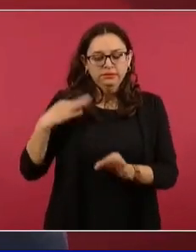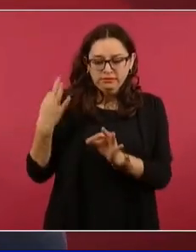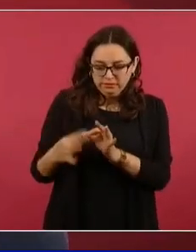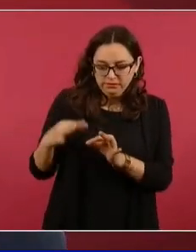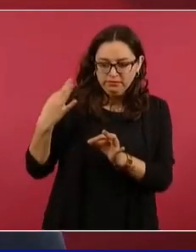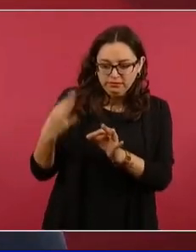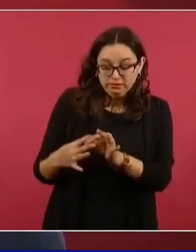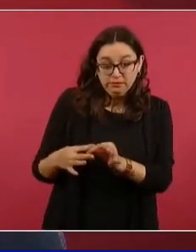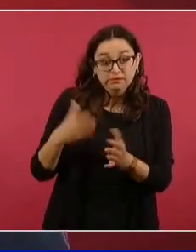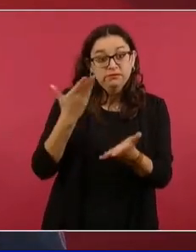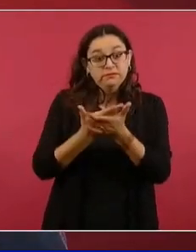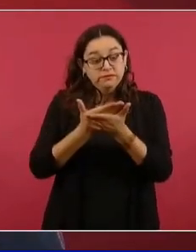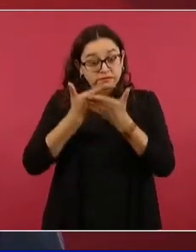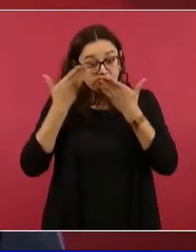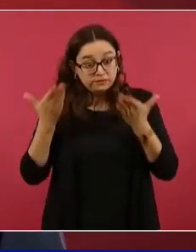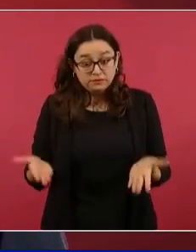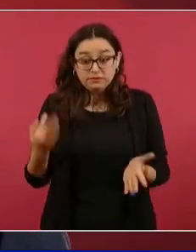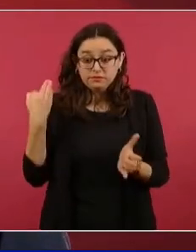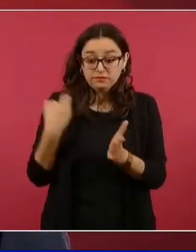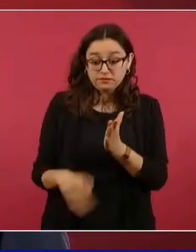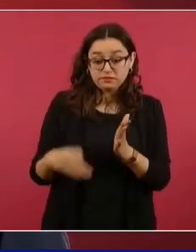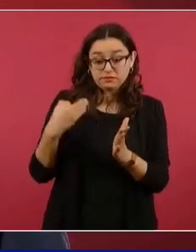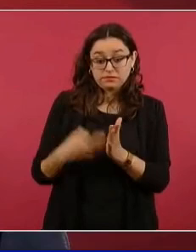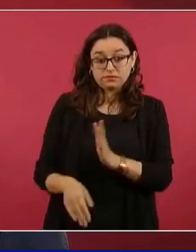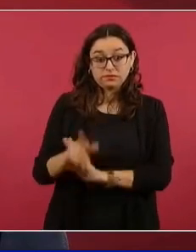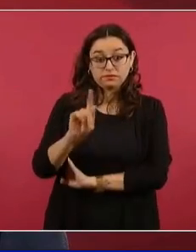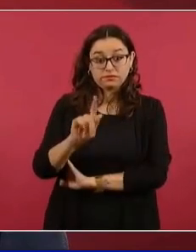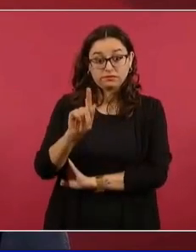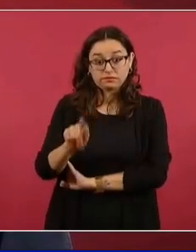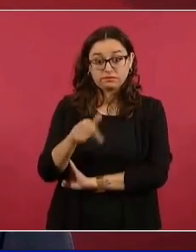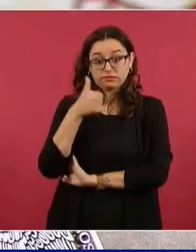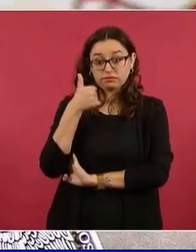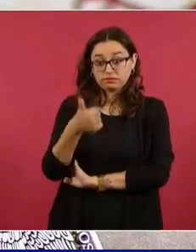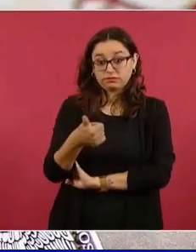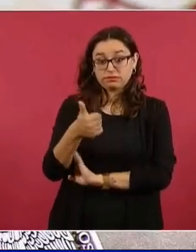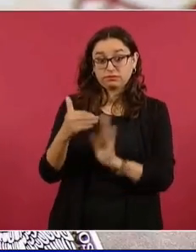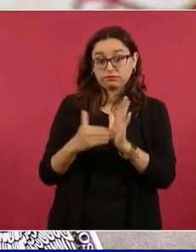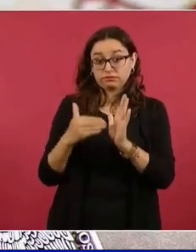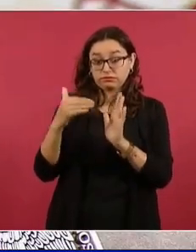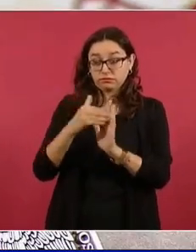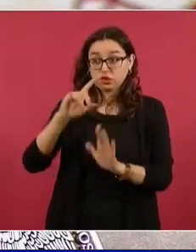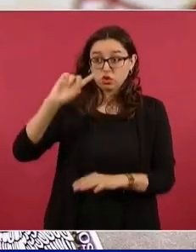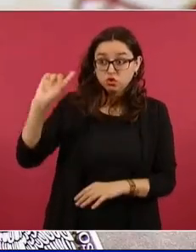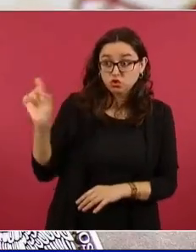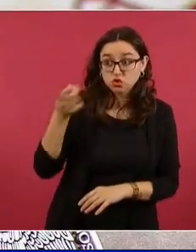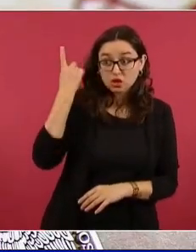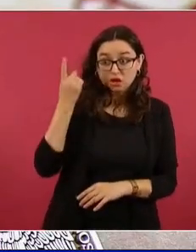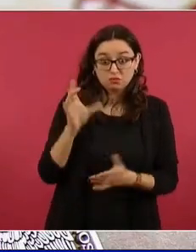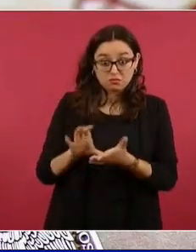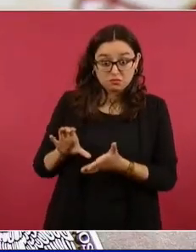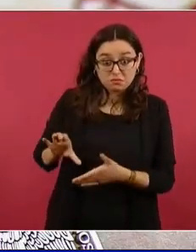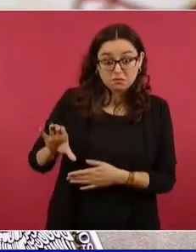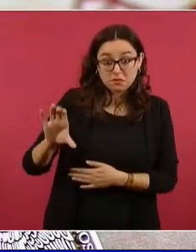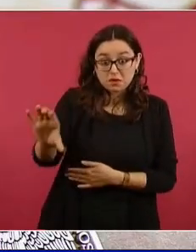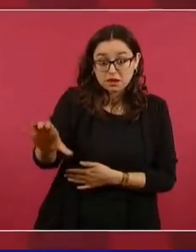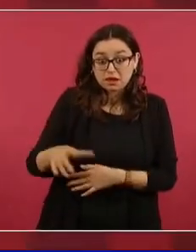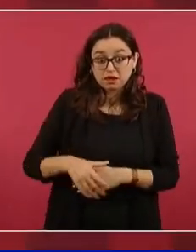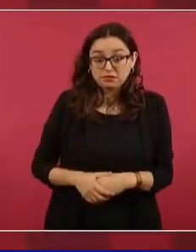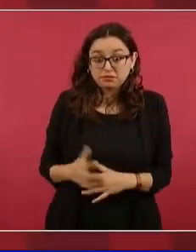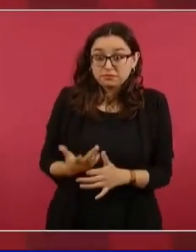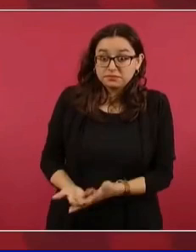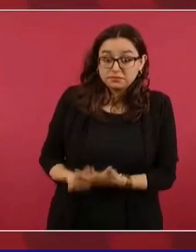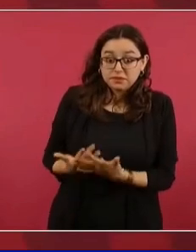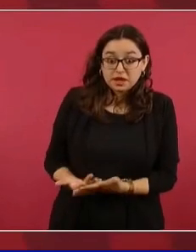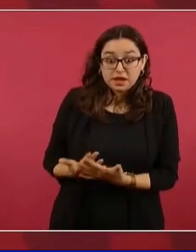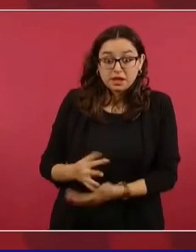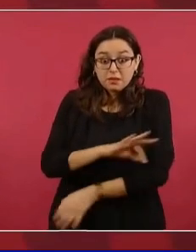nos resta en el remanente 76 millones de dólares. Y hemos estado pidiendo y pidiendo y pidiendo desde hace casi